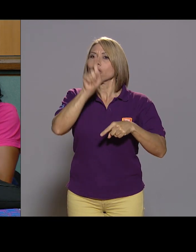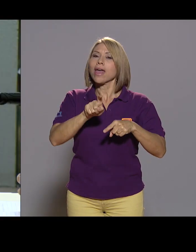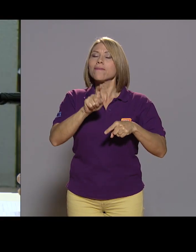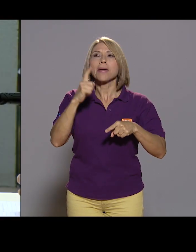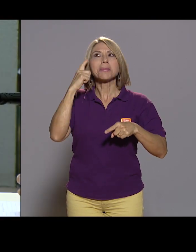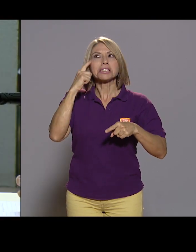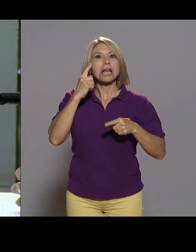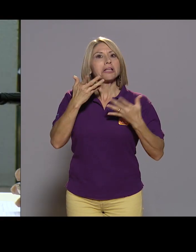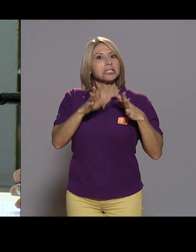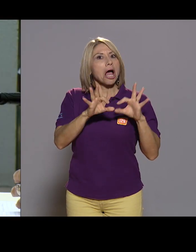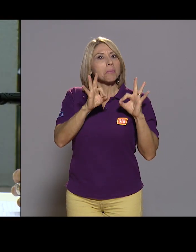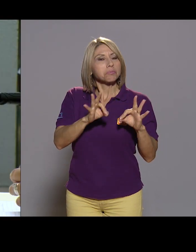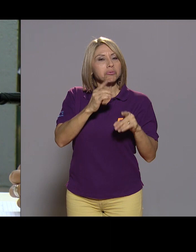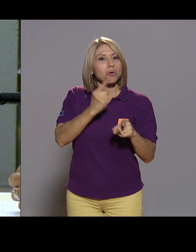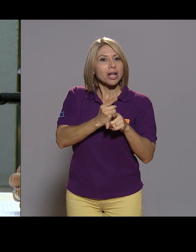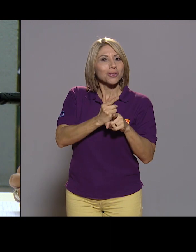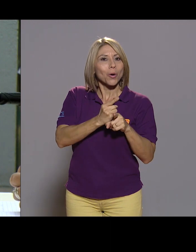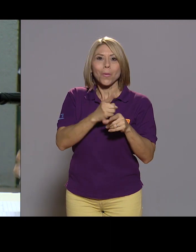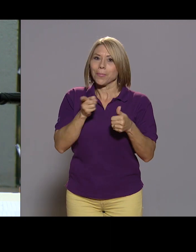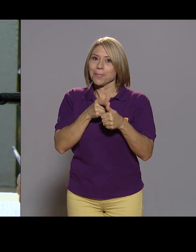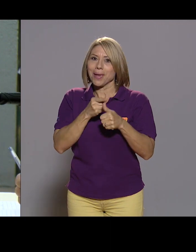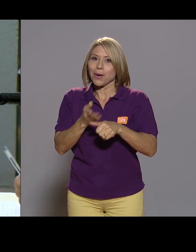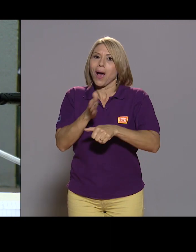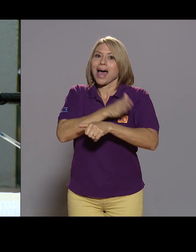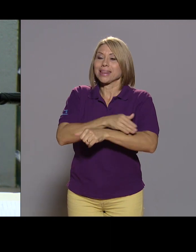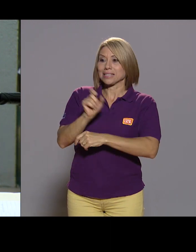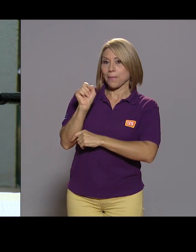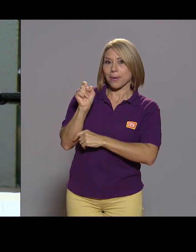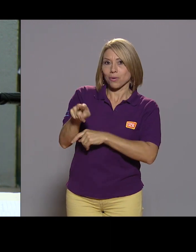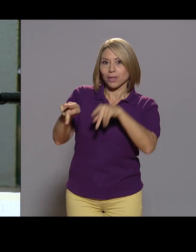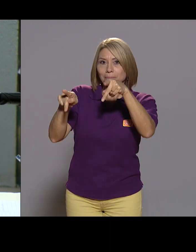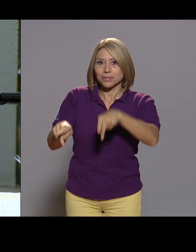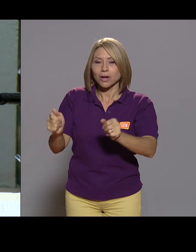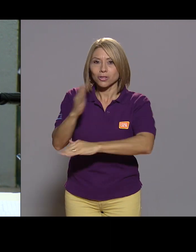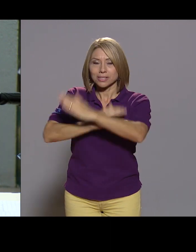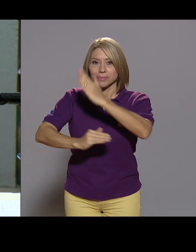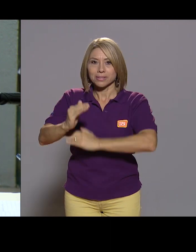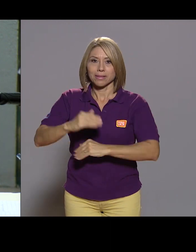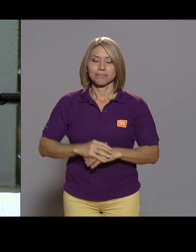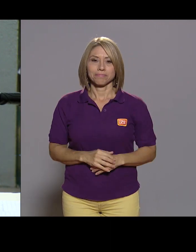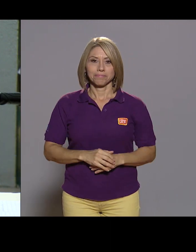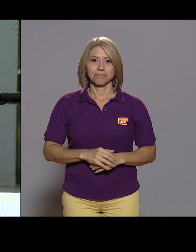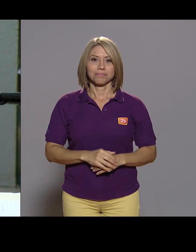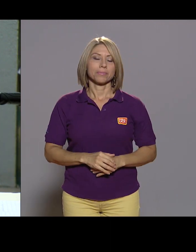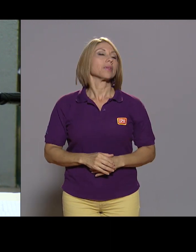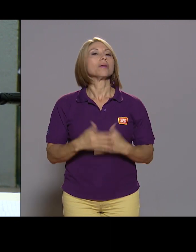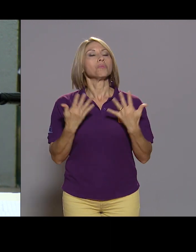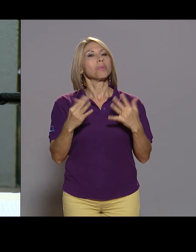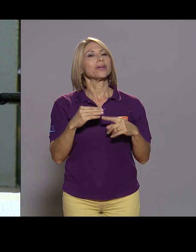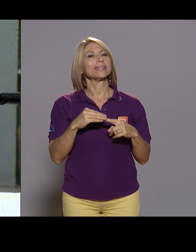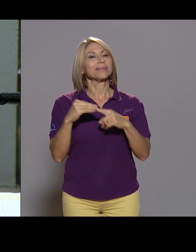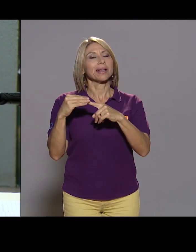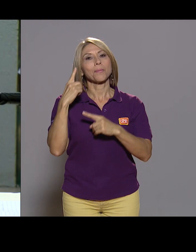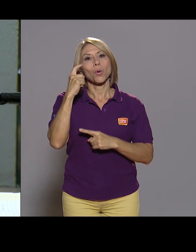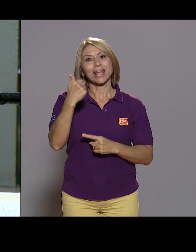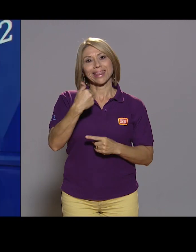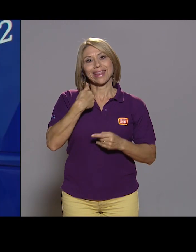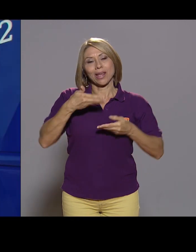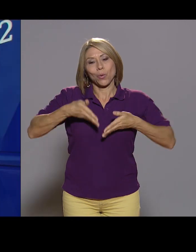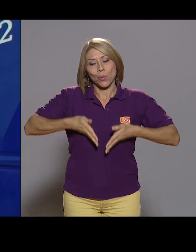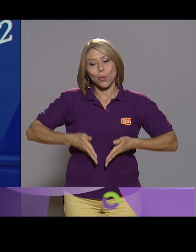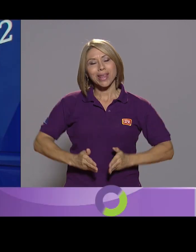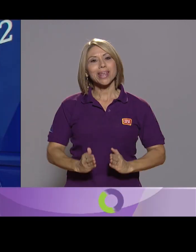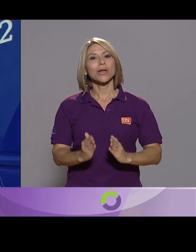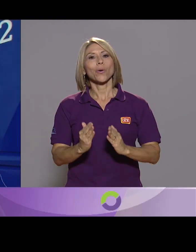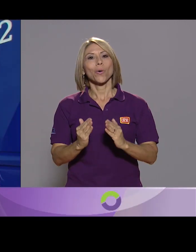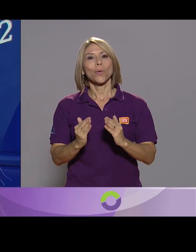algo sin antes habérselo preguntado a la persona con discapacidad. Bueno, más que todo fue porque tengo un